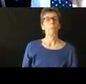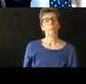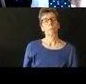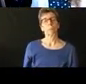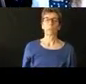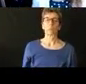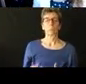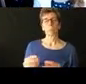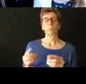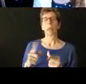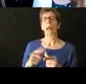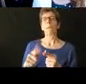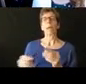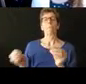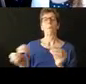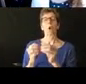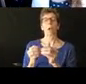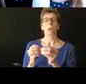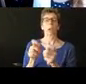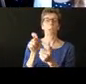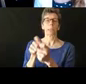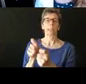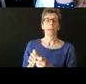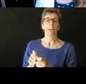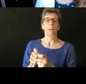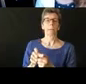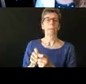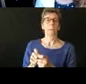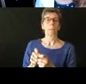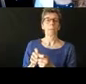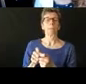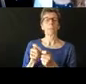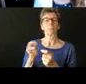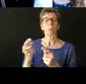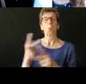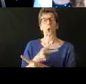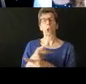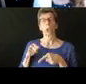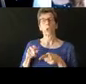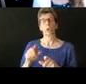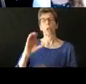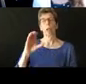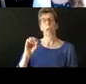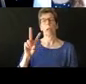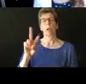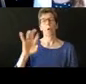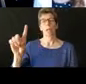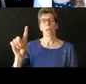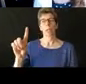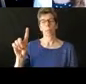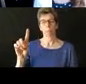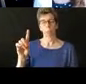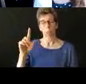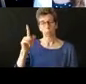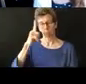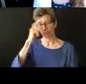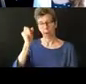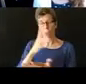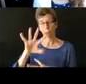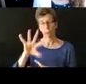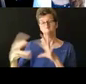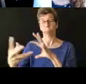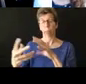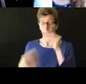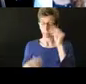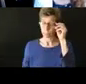a hablar sobre cómo se ve específicamente durante el tiempo de la COVID porque la COVID ha puesto todo de cabeza pero en línea